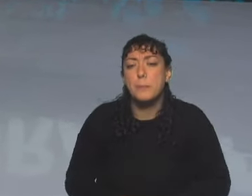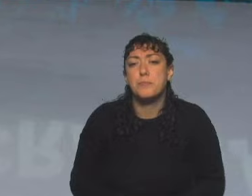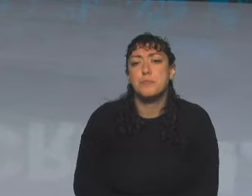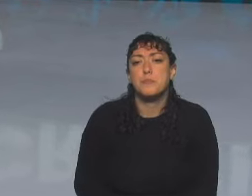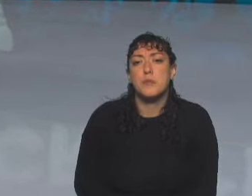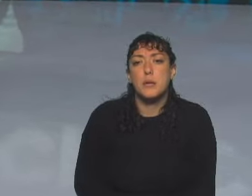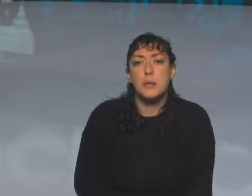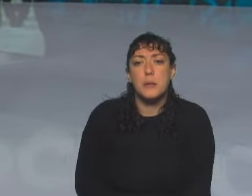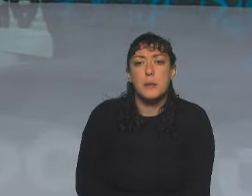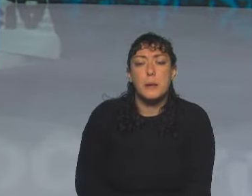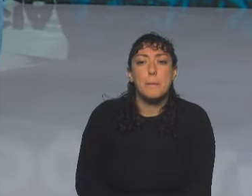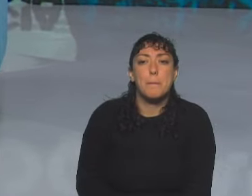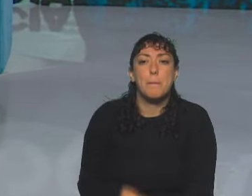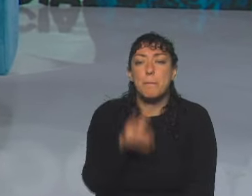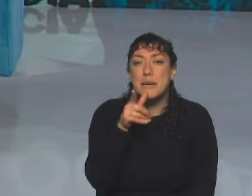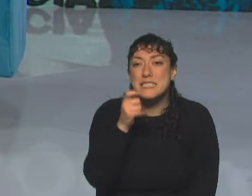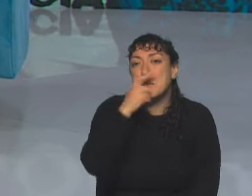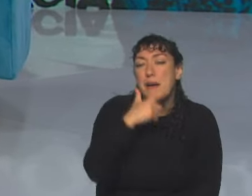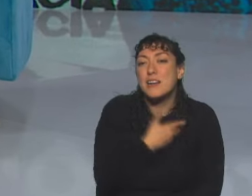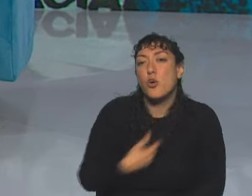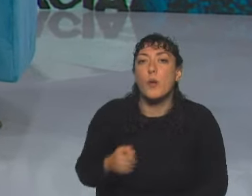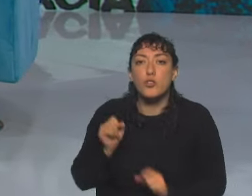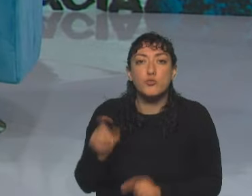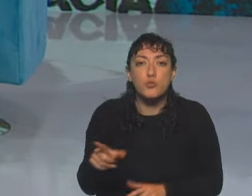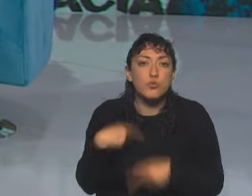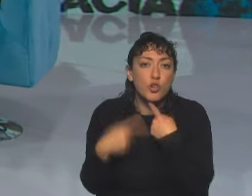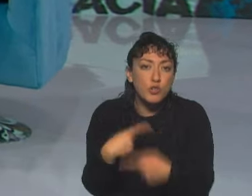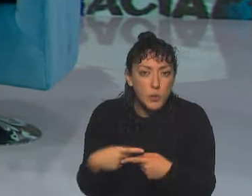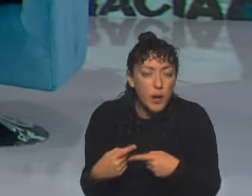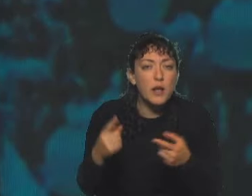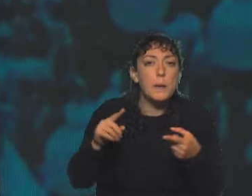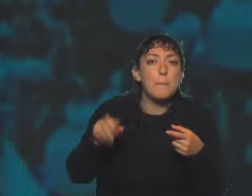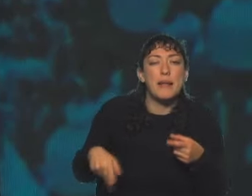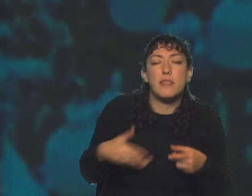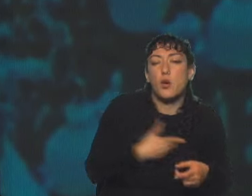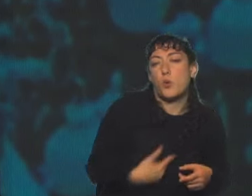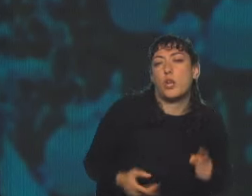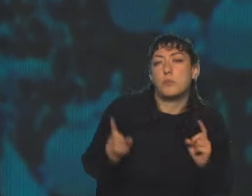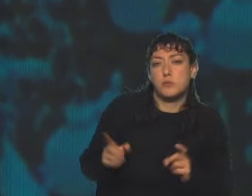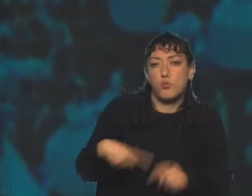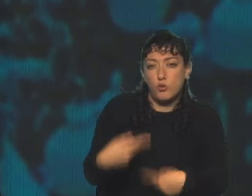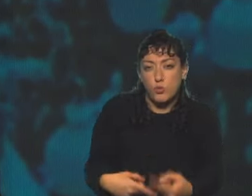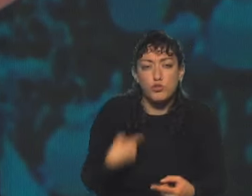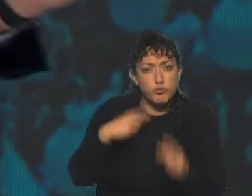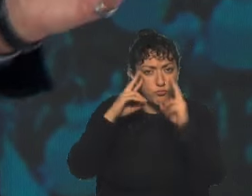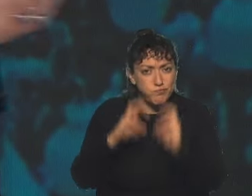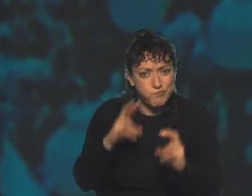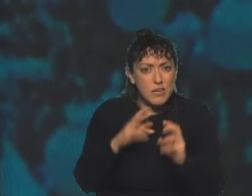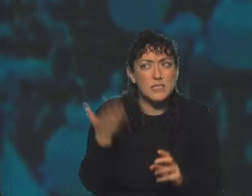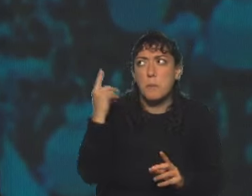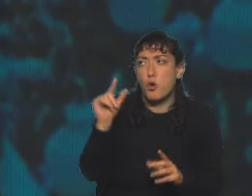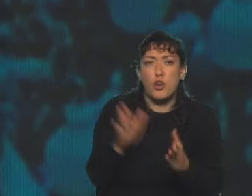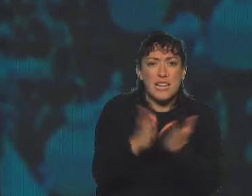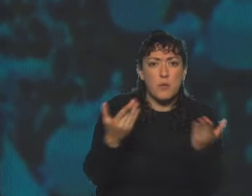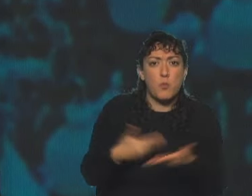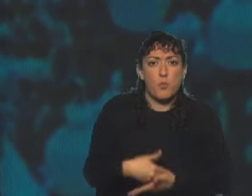para sostener al gobierno de Macri y para sostener una política, porque ¿cuál es algo que yo lo he investigado? Publiqué un libro hace poco,